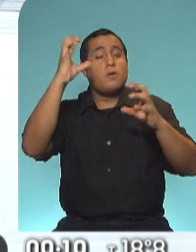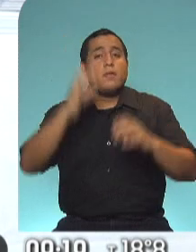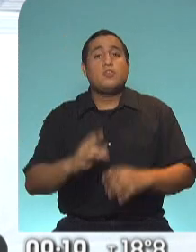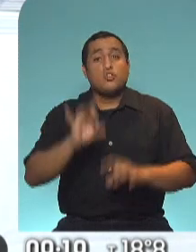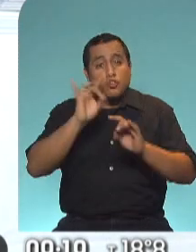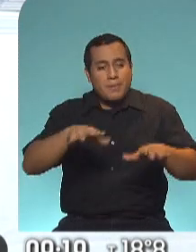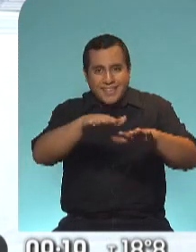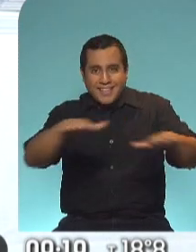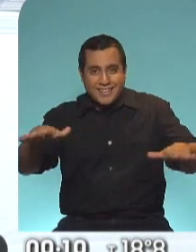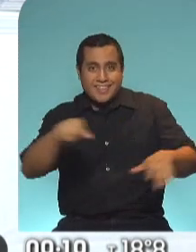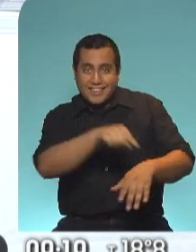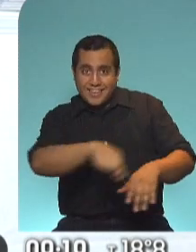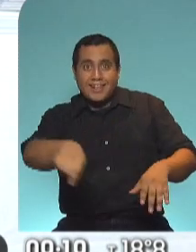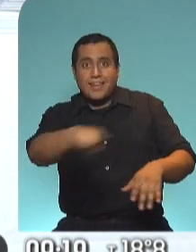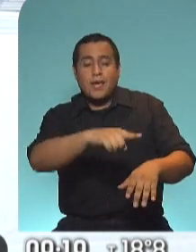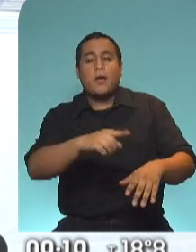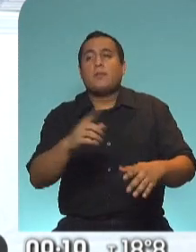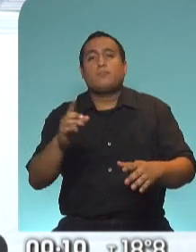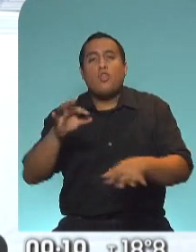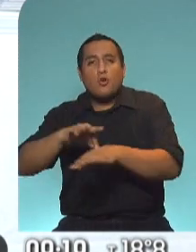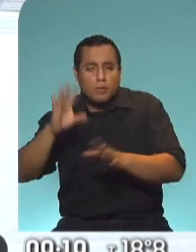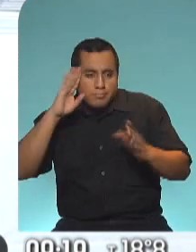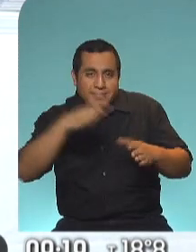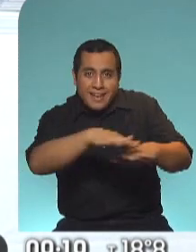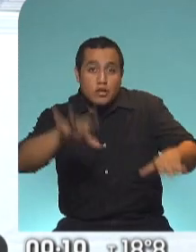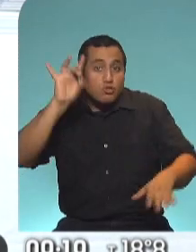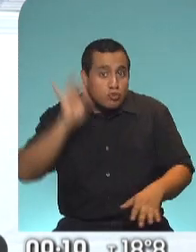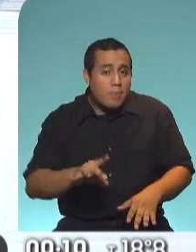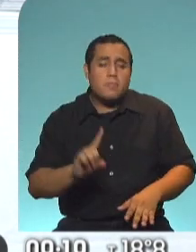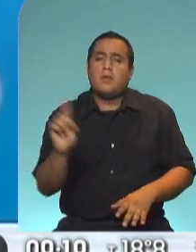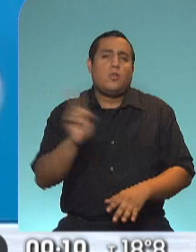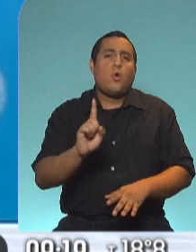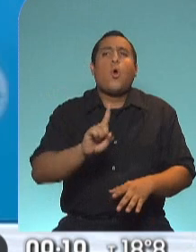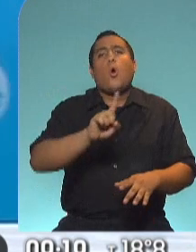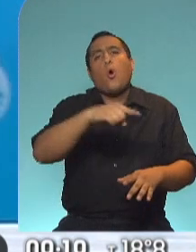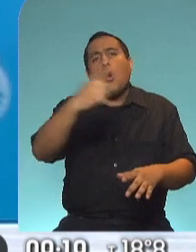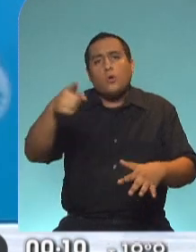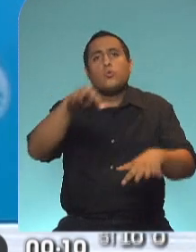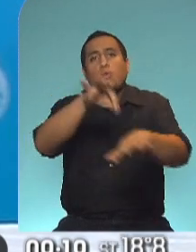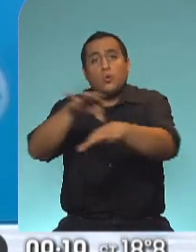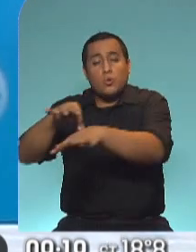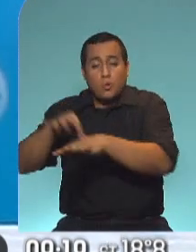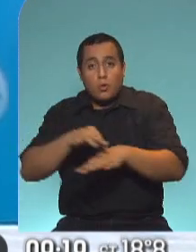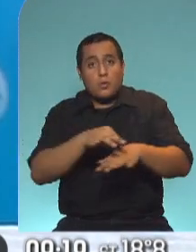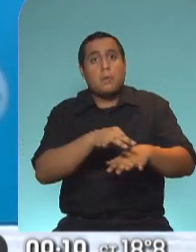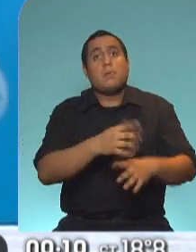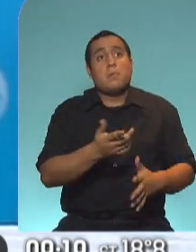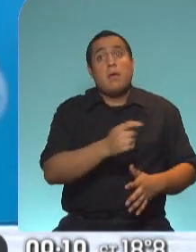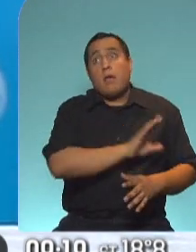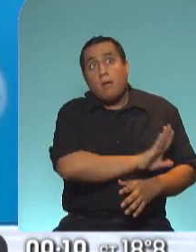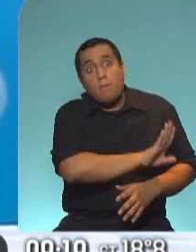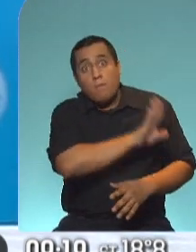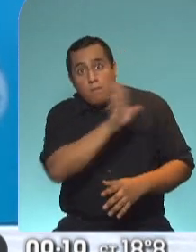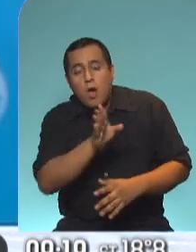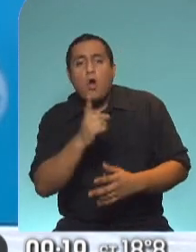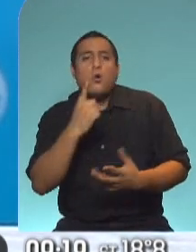pediatría sino en cada una de las especialidades y de las líneas de atención la autorización para asistir a los